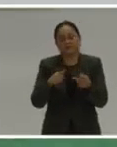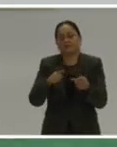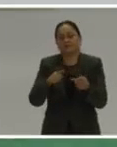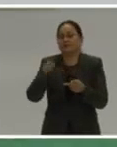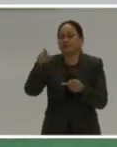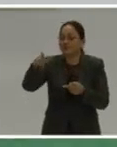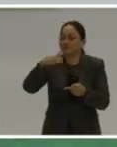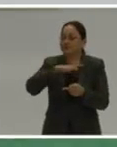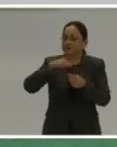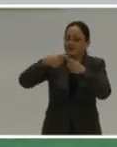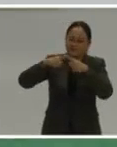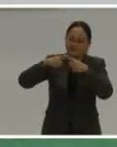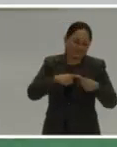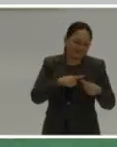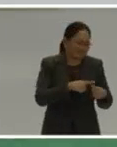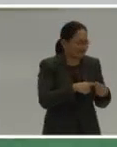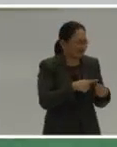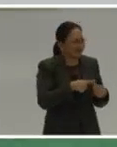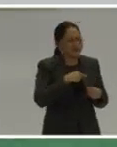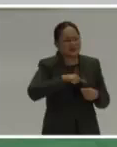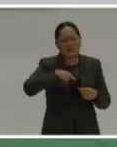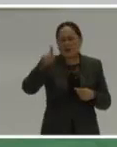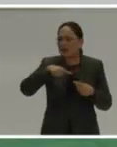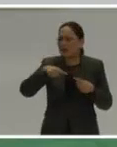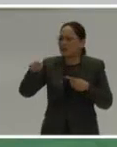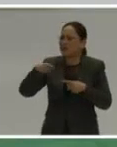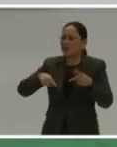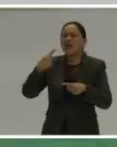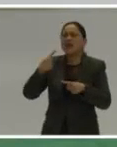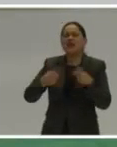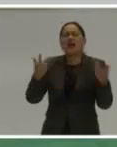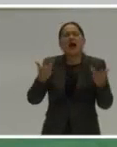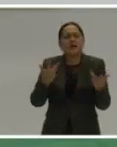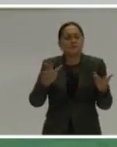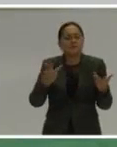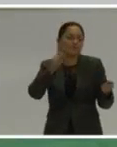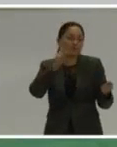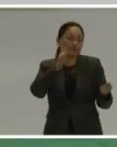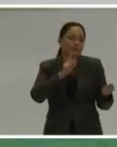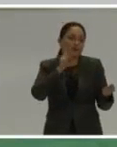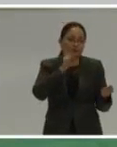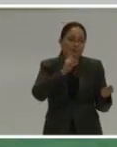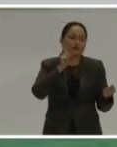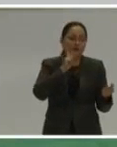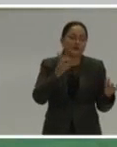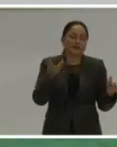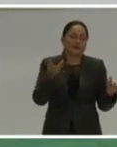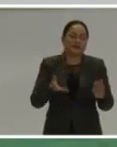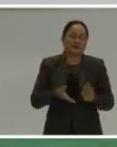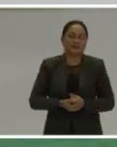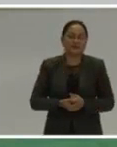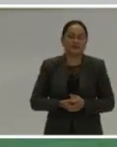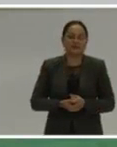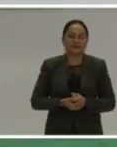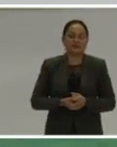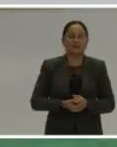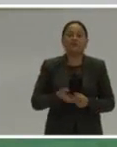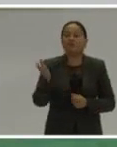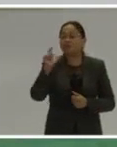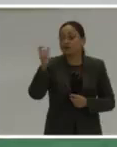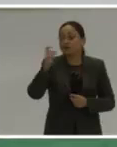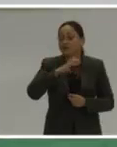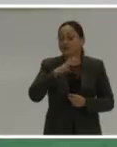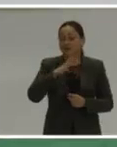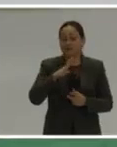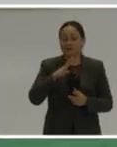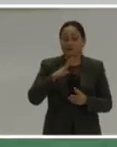los pasajes y la tierra, todo eso lo asume la mujer. E igual cuando llega a instancias nacionales, es